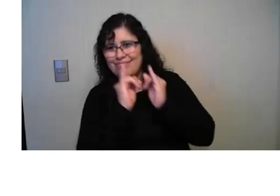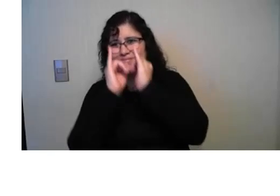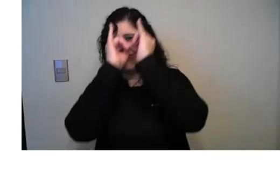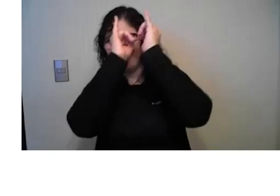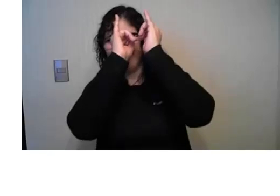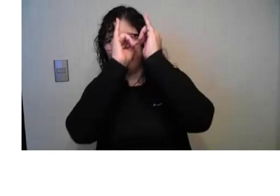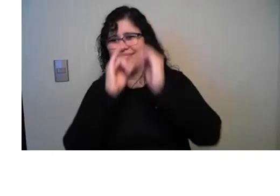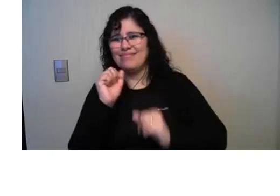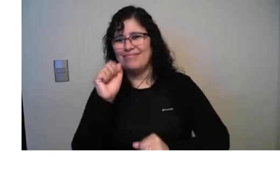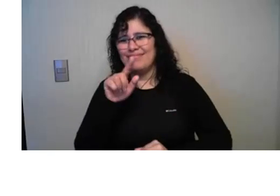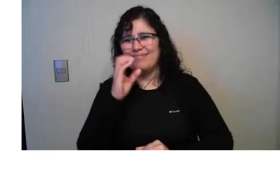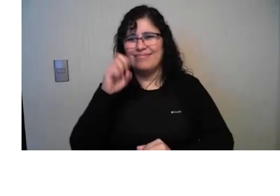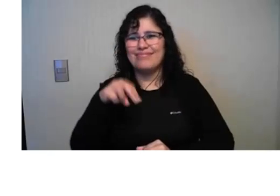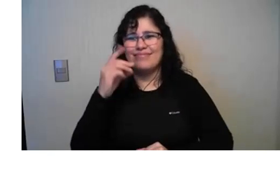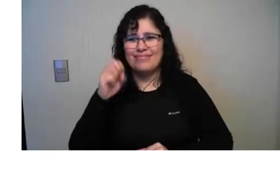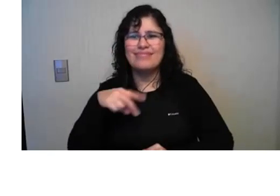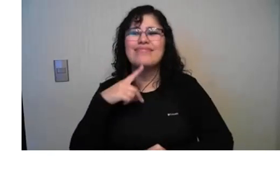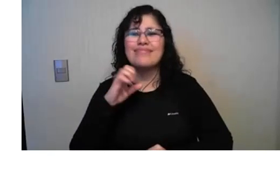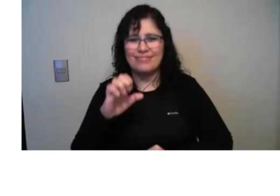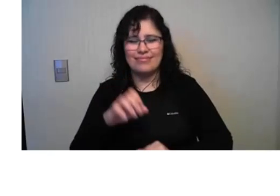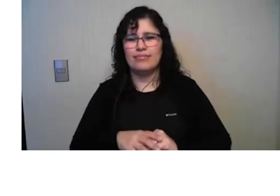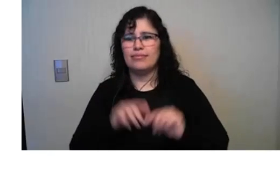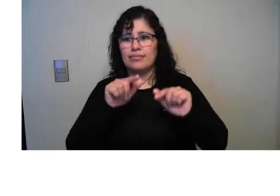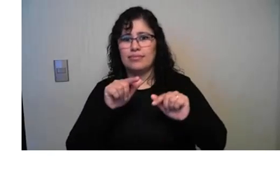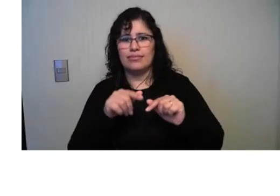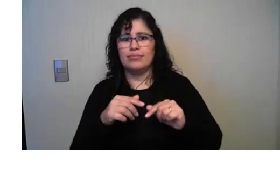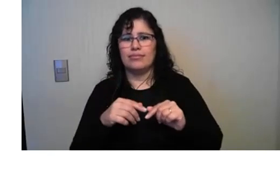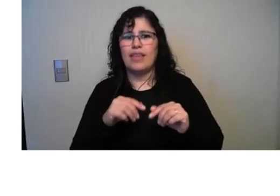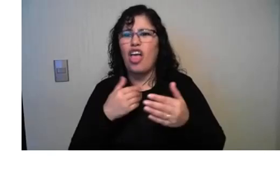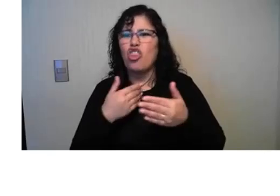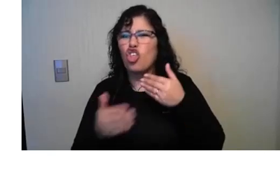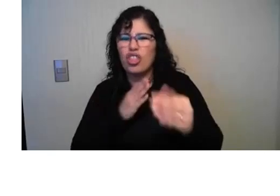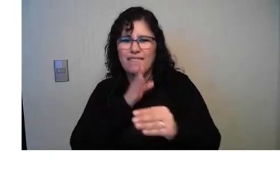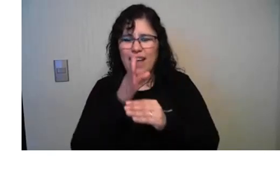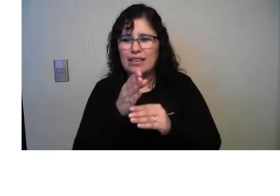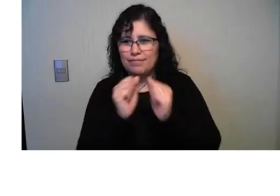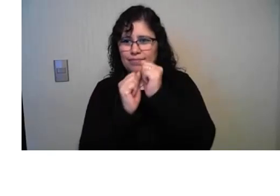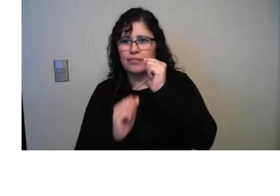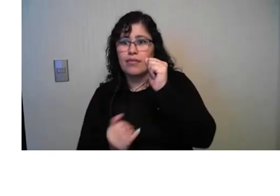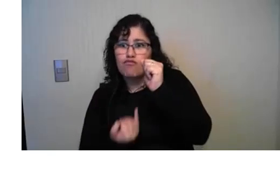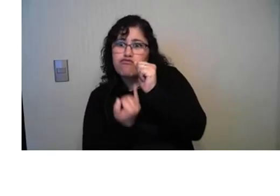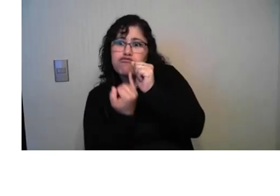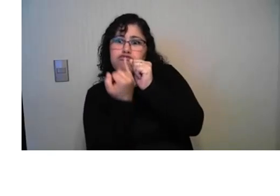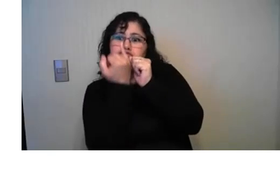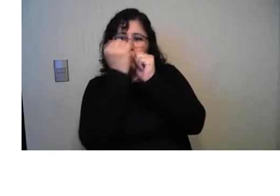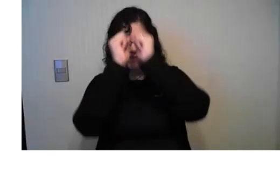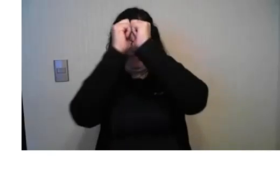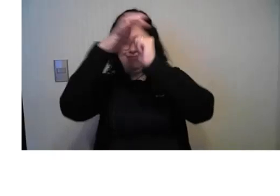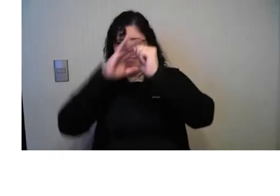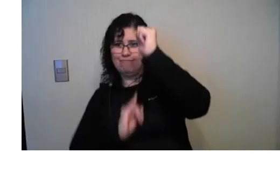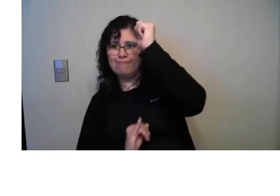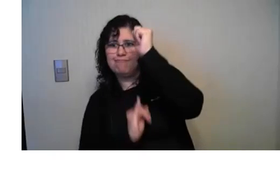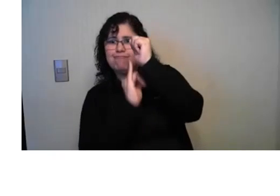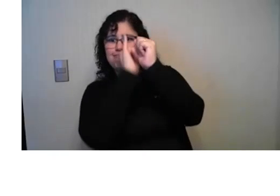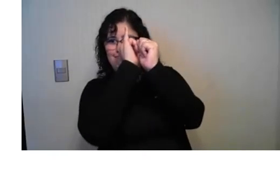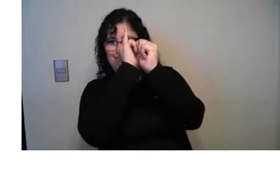no van hacia el anterior, sino van hacia el tronco encefálico de esta flecha. Y si